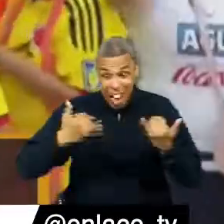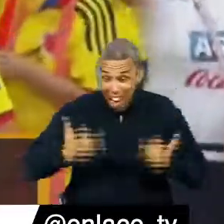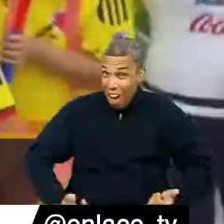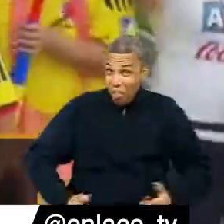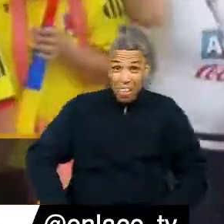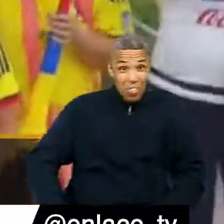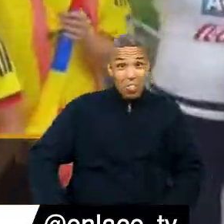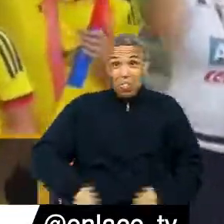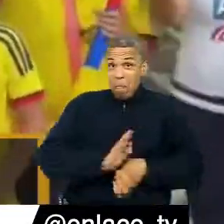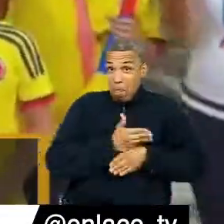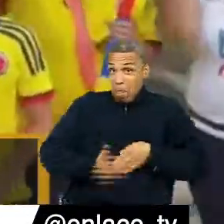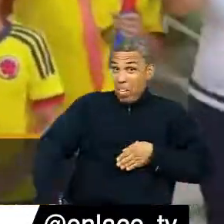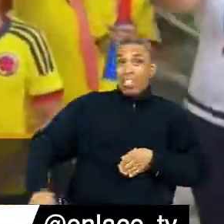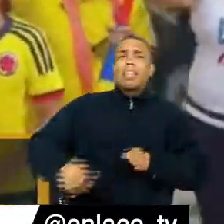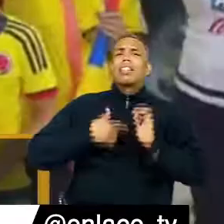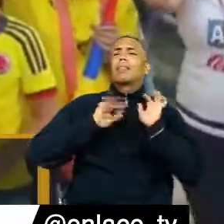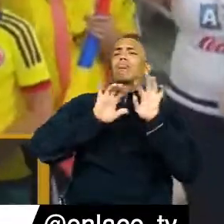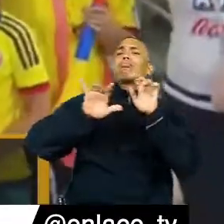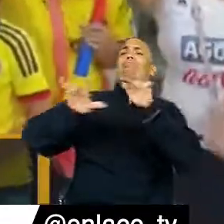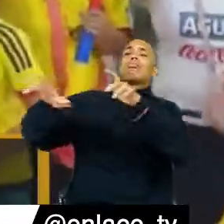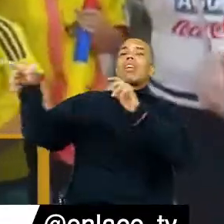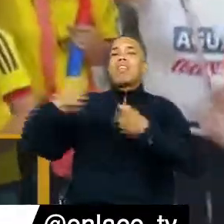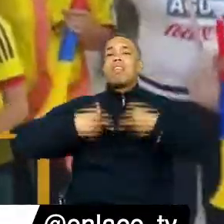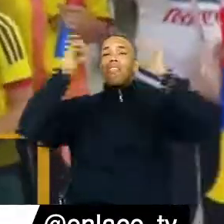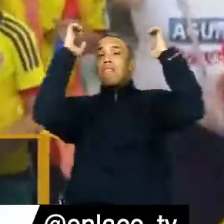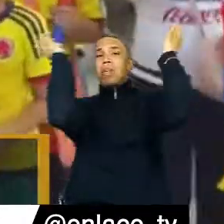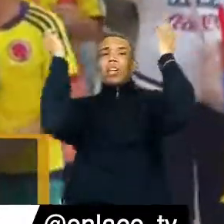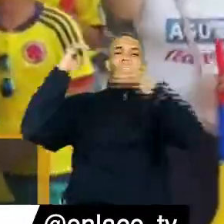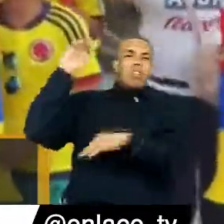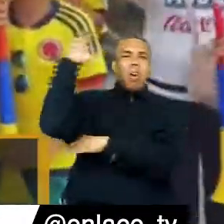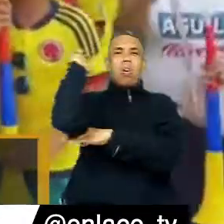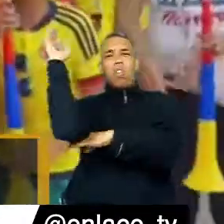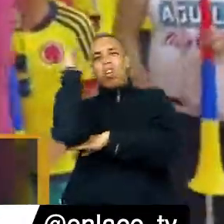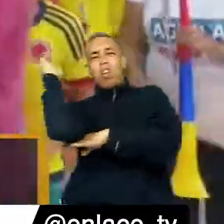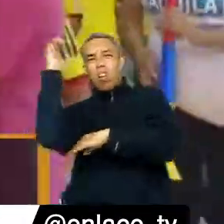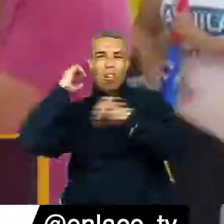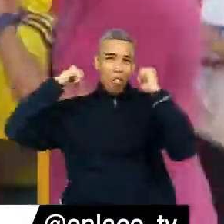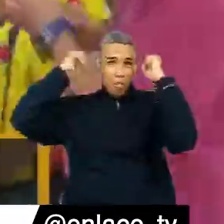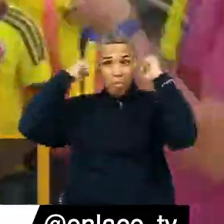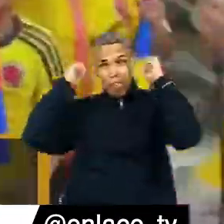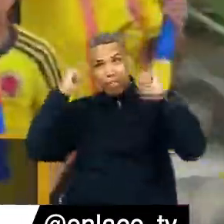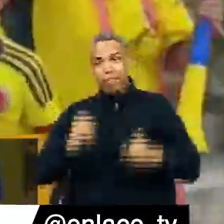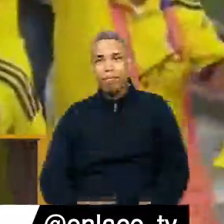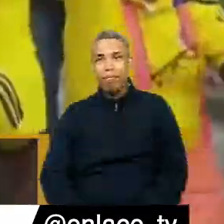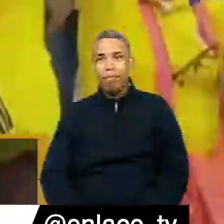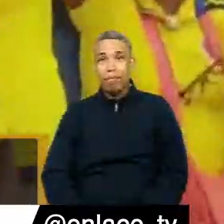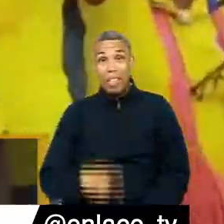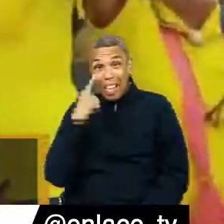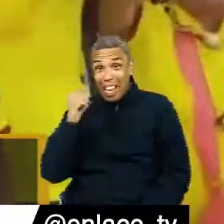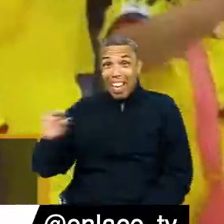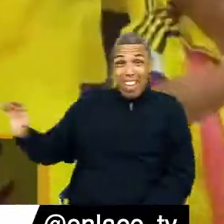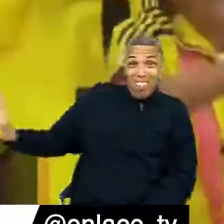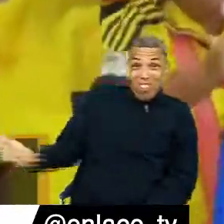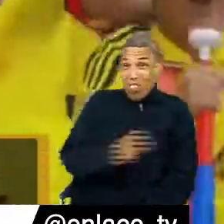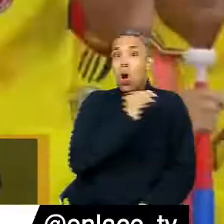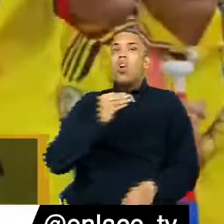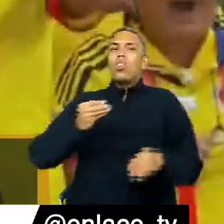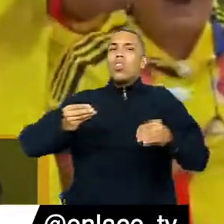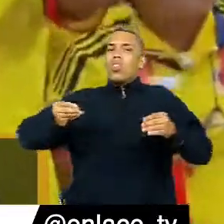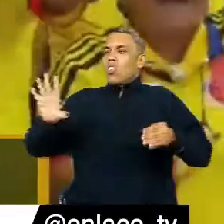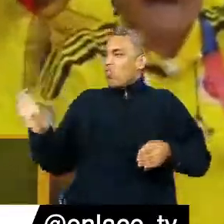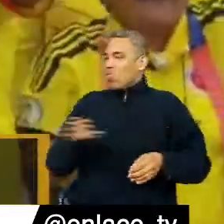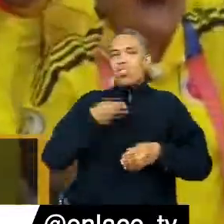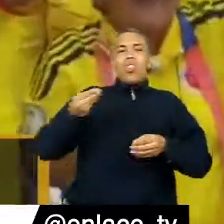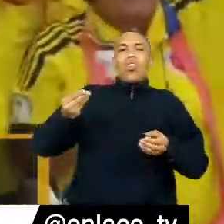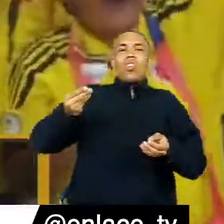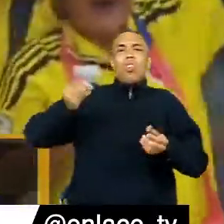del fútbol. ¡Colombia! ¡Colombia! Bueno, ahí está, lo dejo con la bulla de los barranqueños, vea. La bulla de los barranqueños que hoy